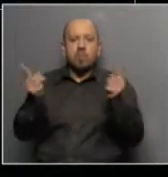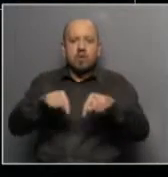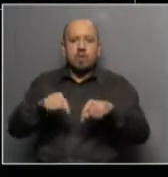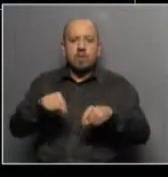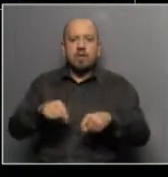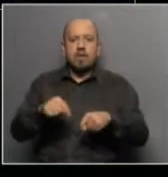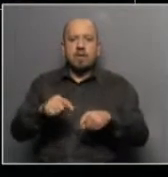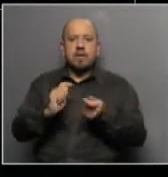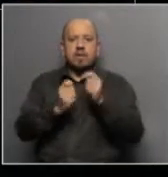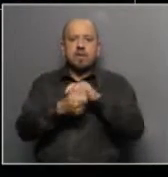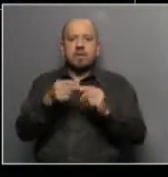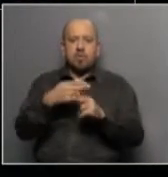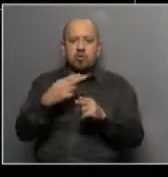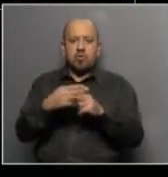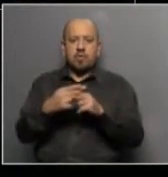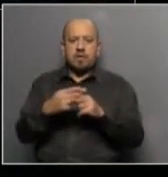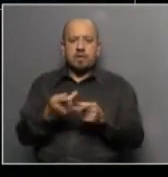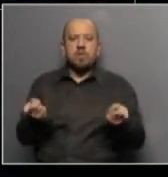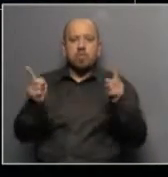Me cambio el nombre. Puedes venir con tu nombre.